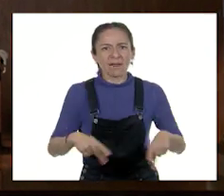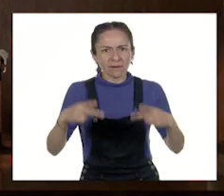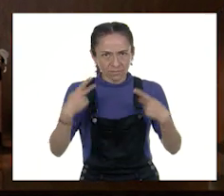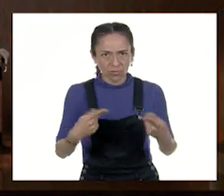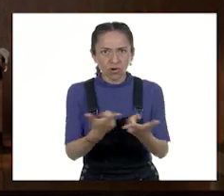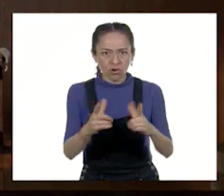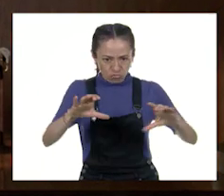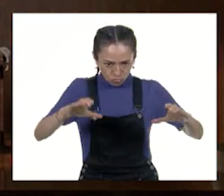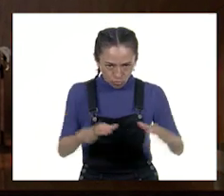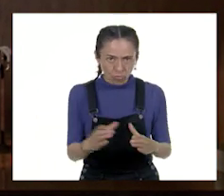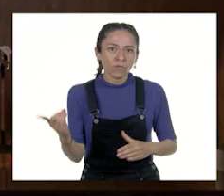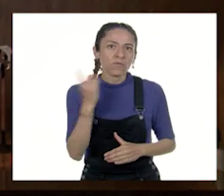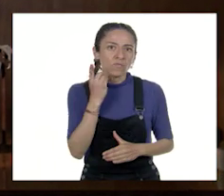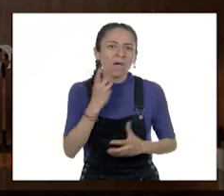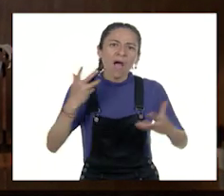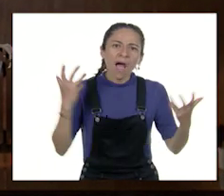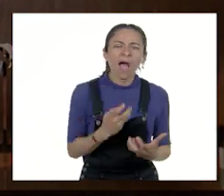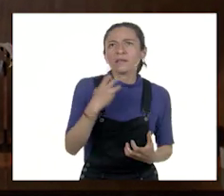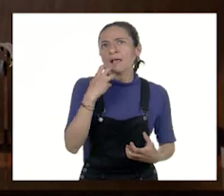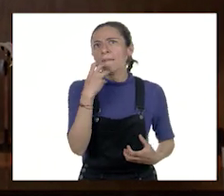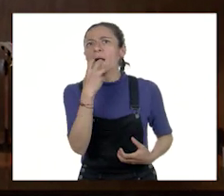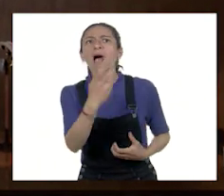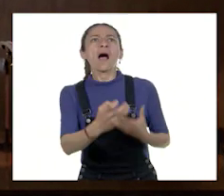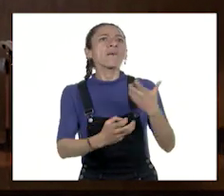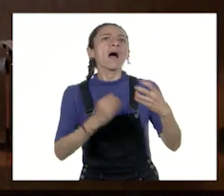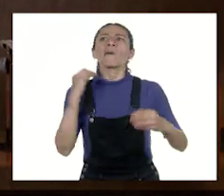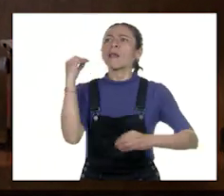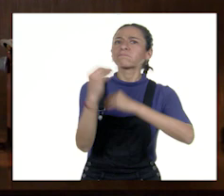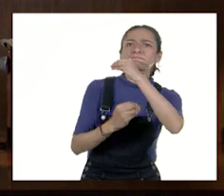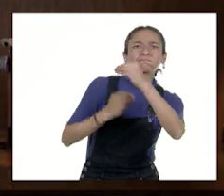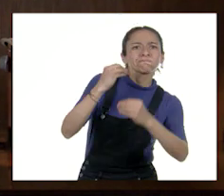de diputados se juntó para discutir,